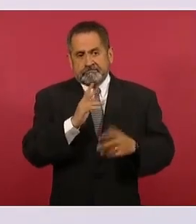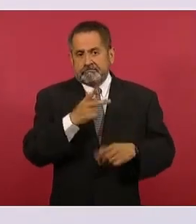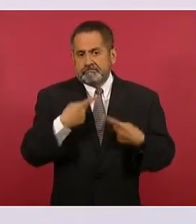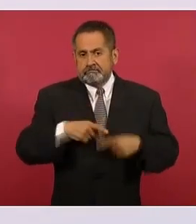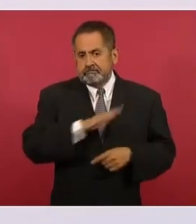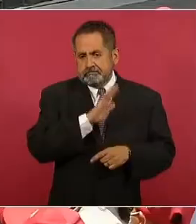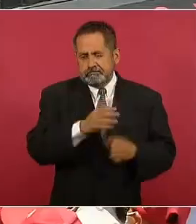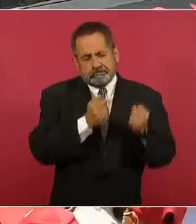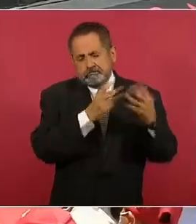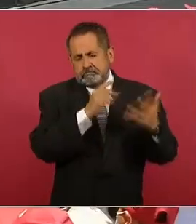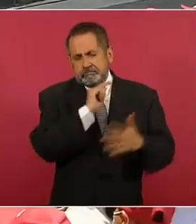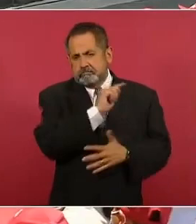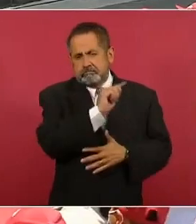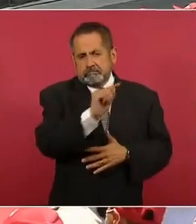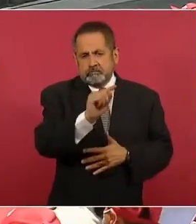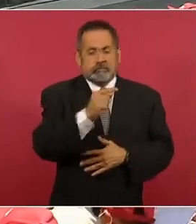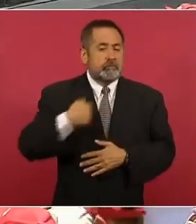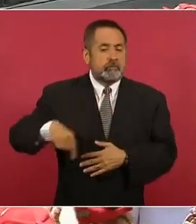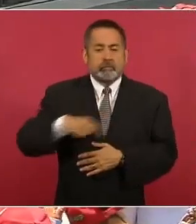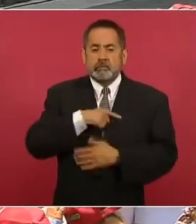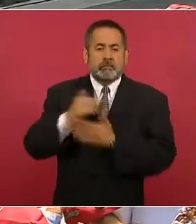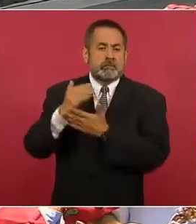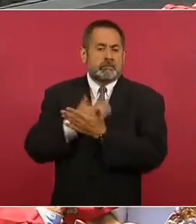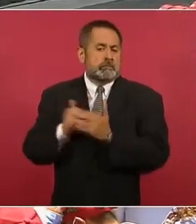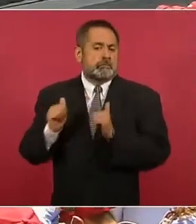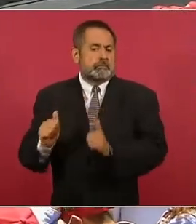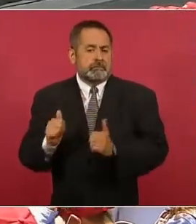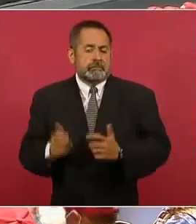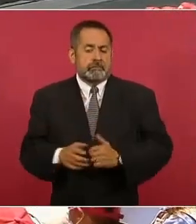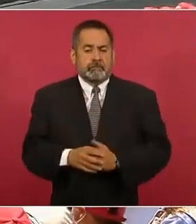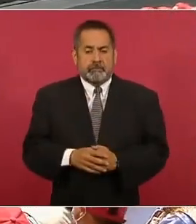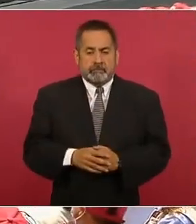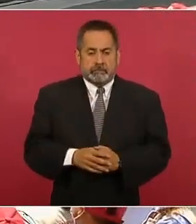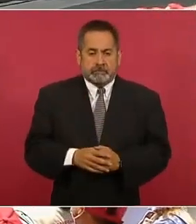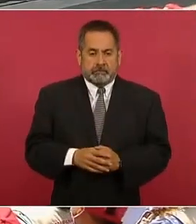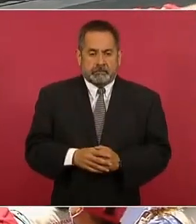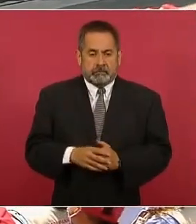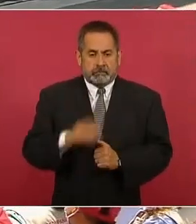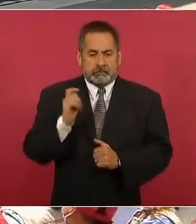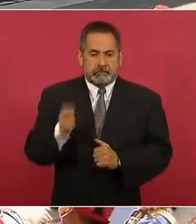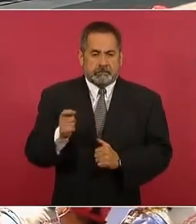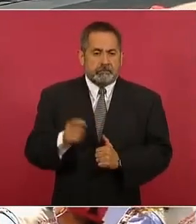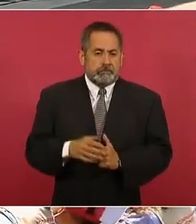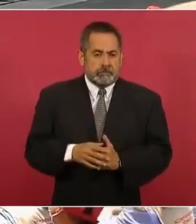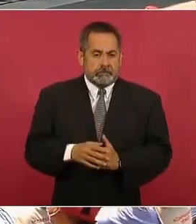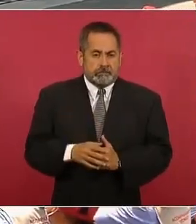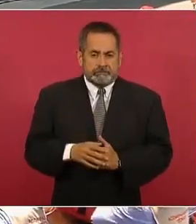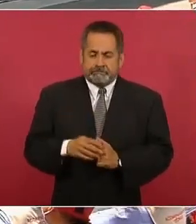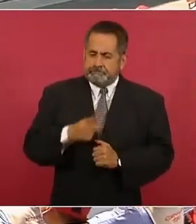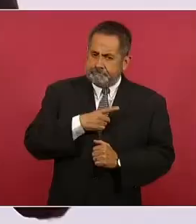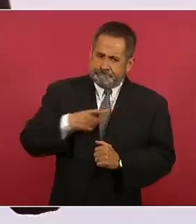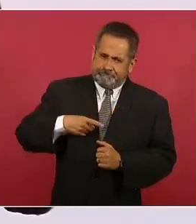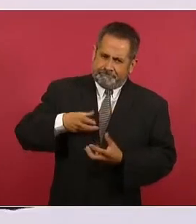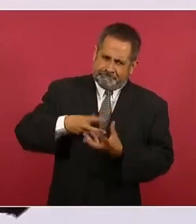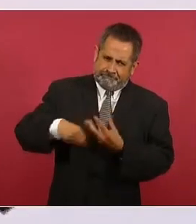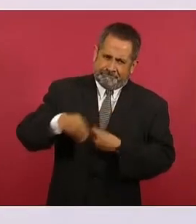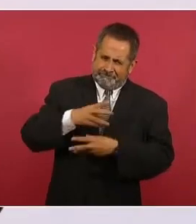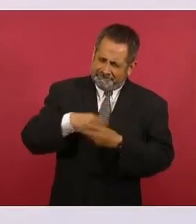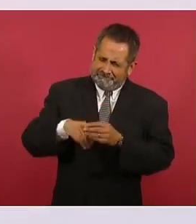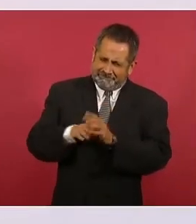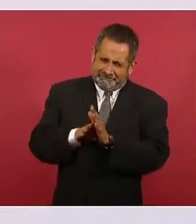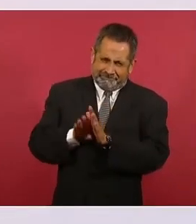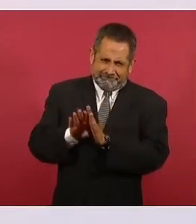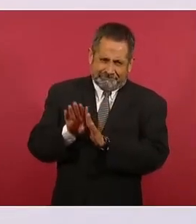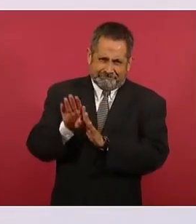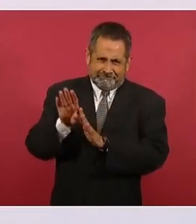que en muchos otros países. Y tuvimos que levantar